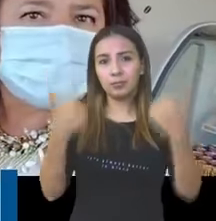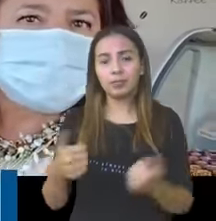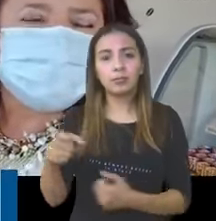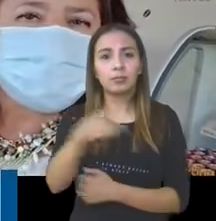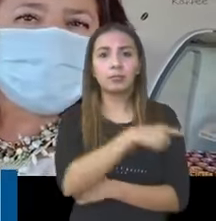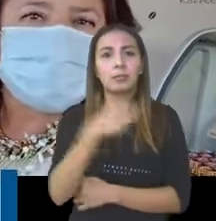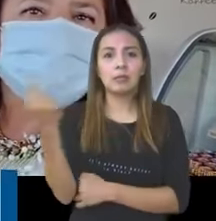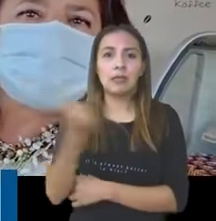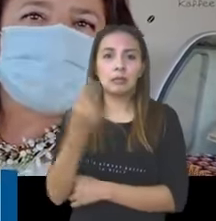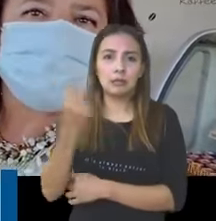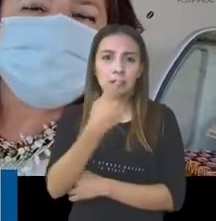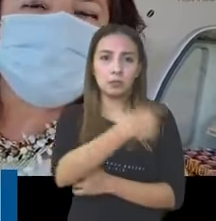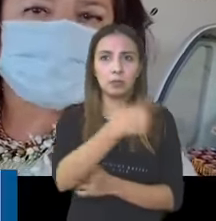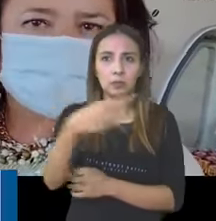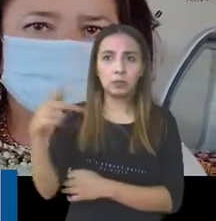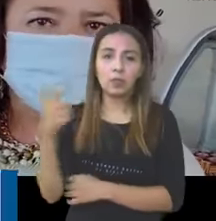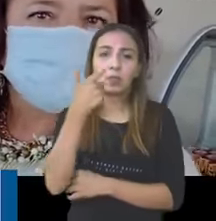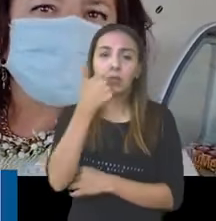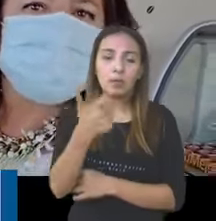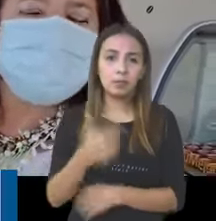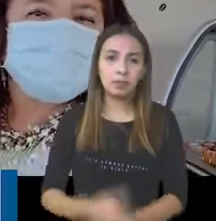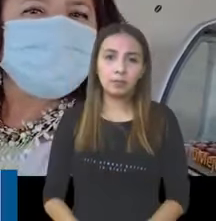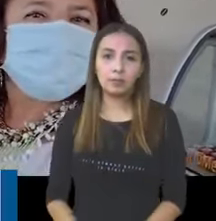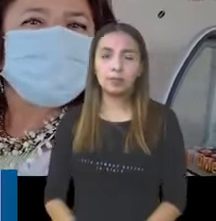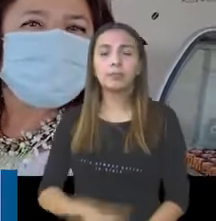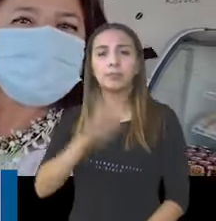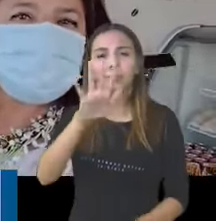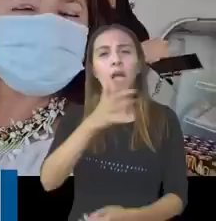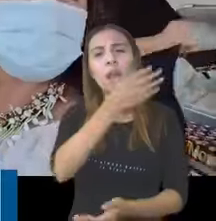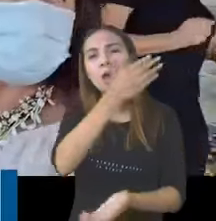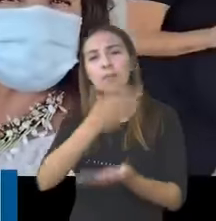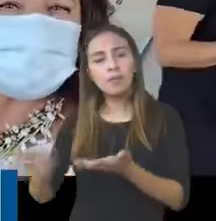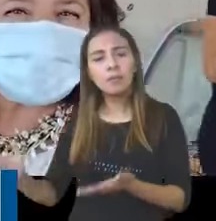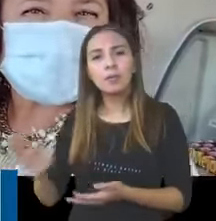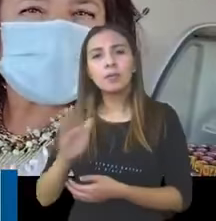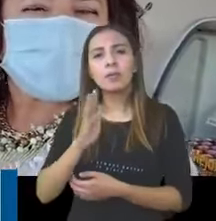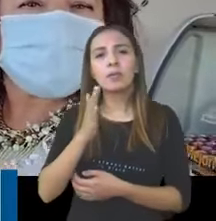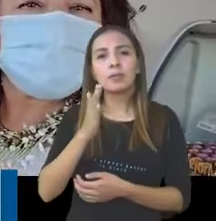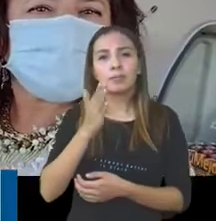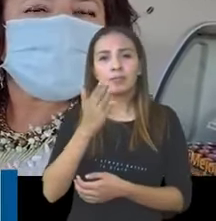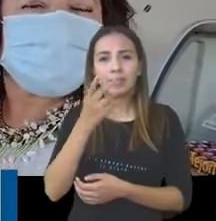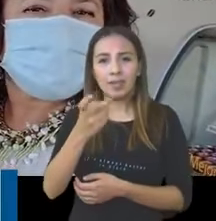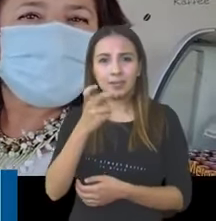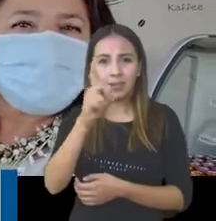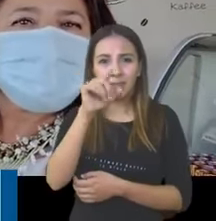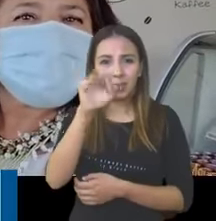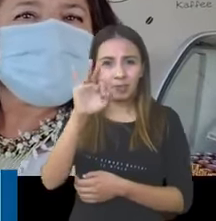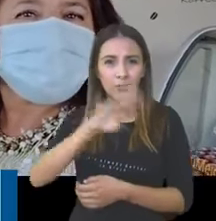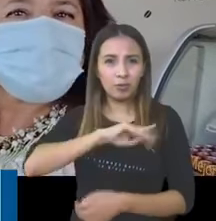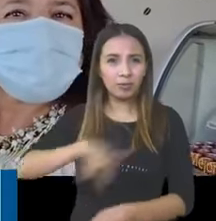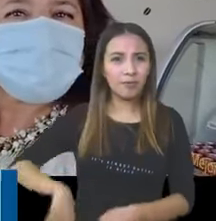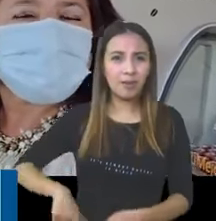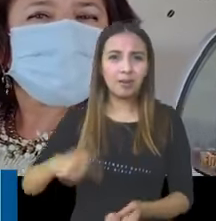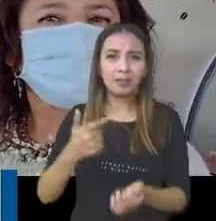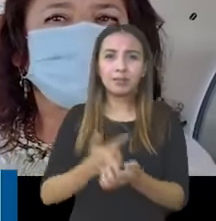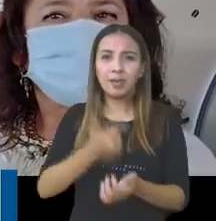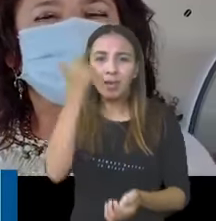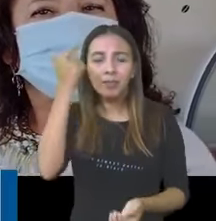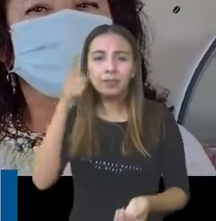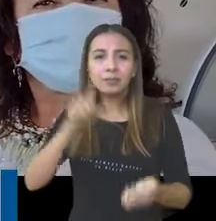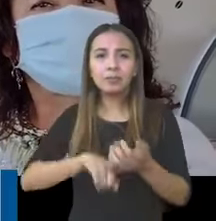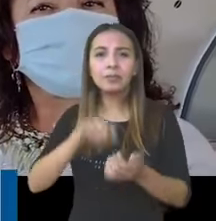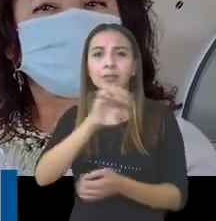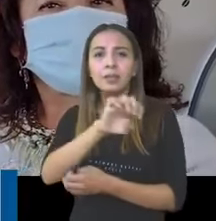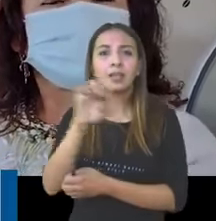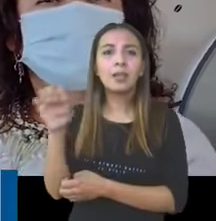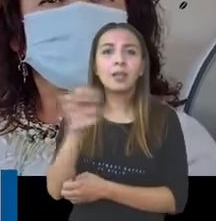necesita cada persona y que es... Eso es por un lado. Por el otro lado, lo grave de esta situación del DIF municipal en Ensenada es el